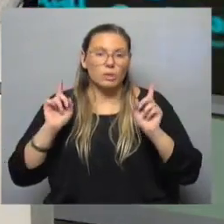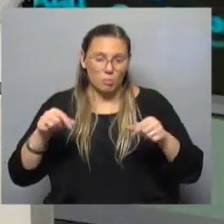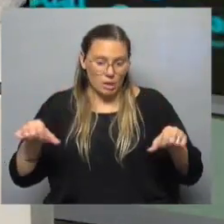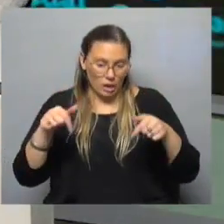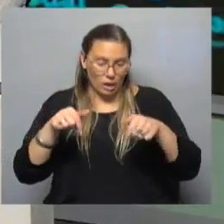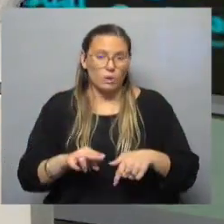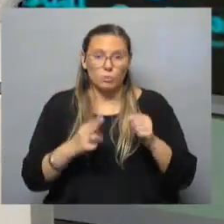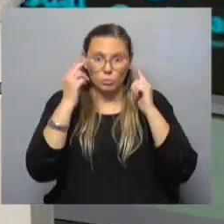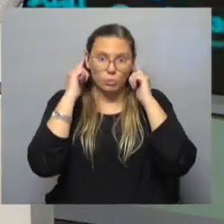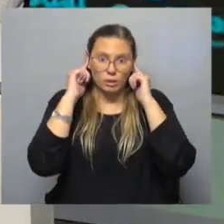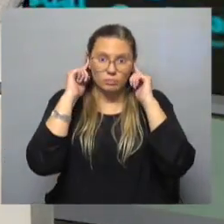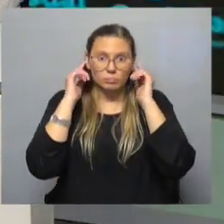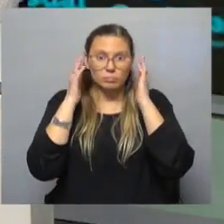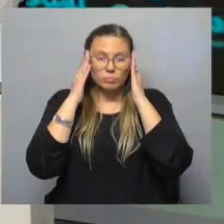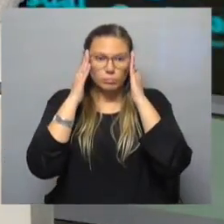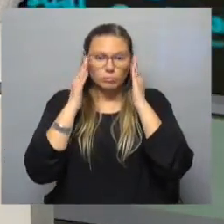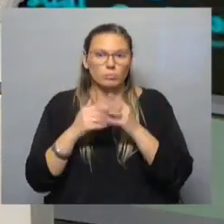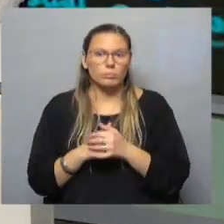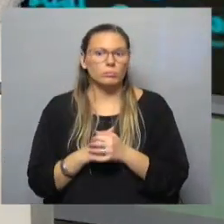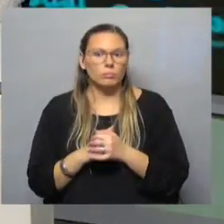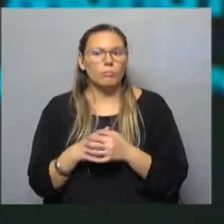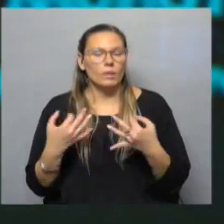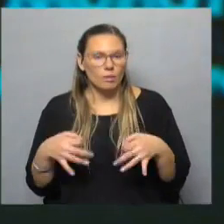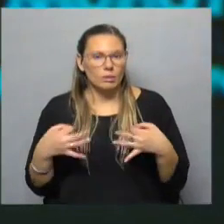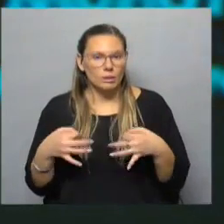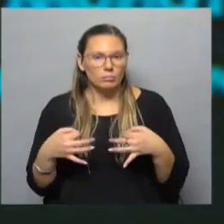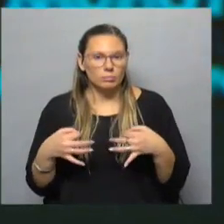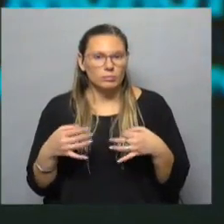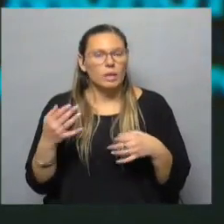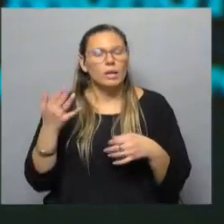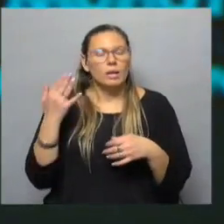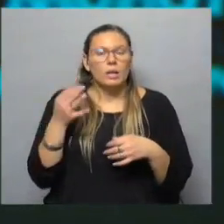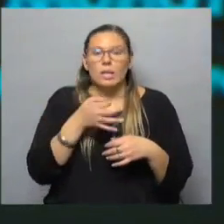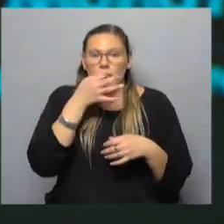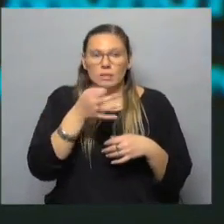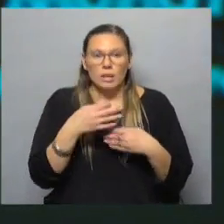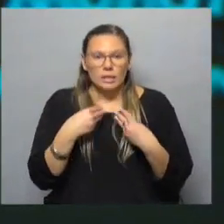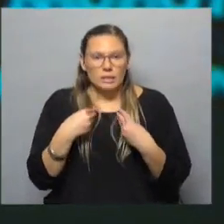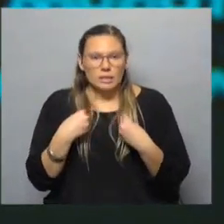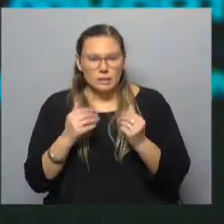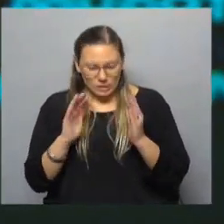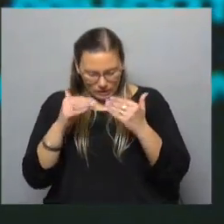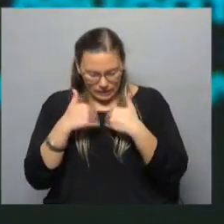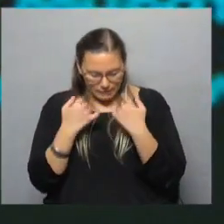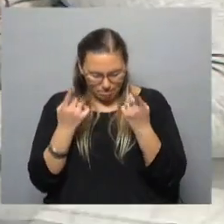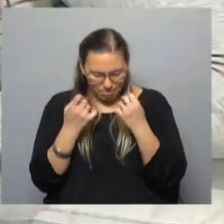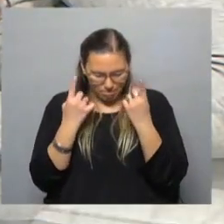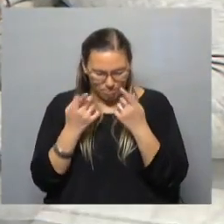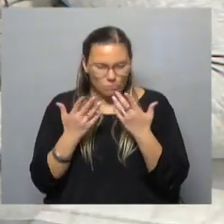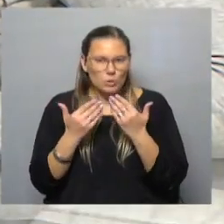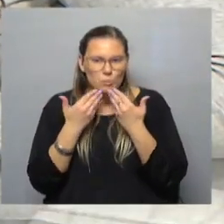acá en Uruguay. La música también se hizo acá, Maxi, cierto. Es buenísimo. Recién decías que te sentiste interpelada. ¿Por qué te sentiste